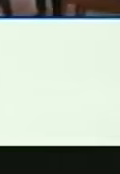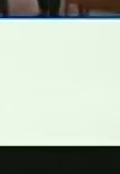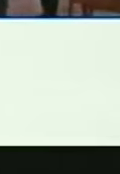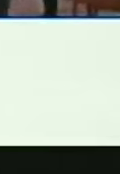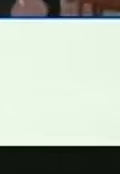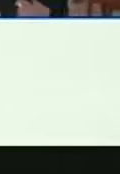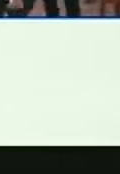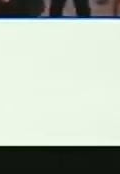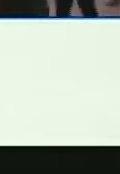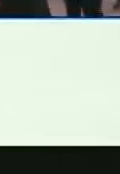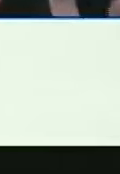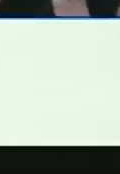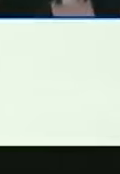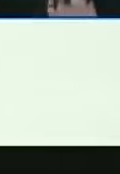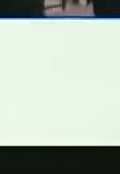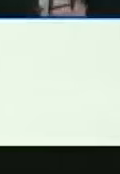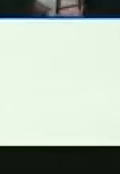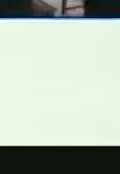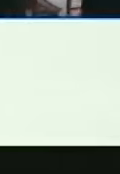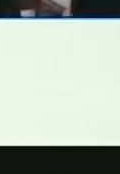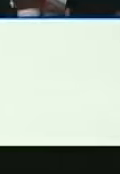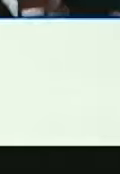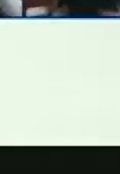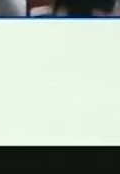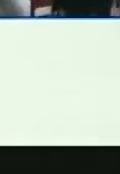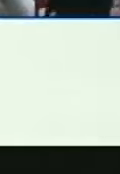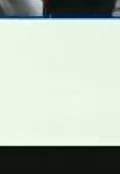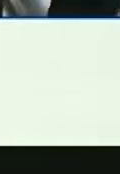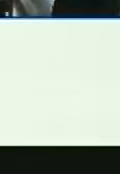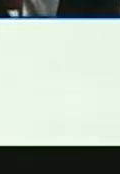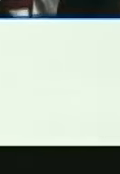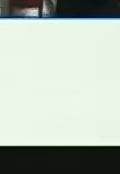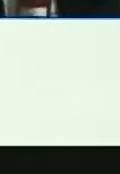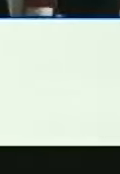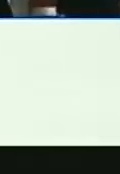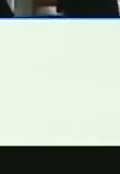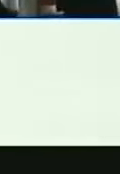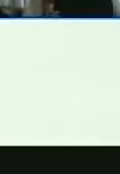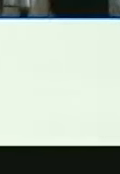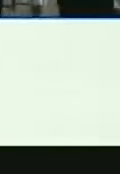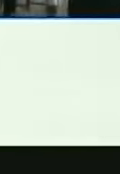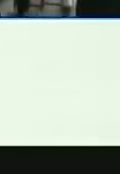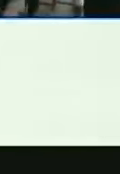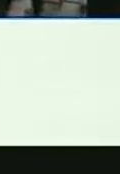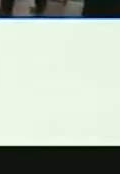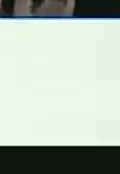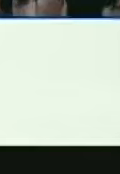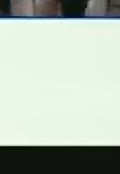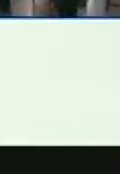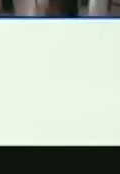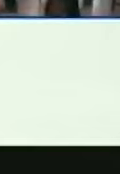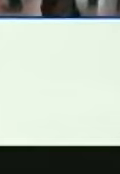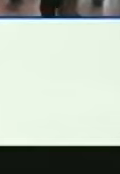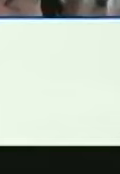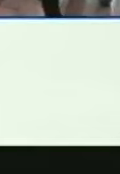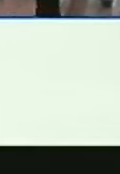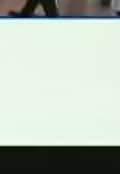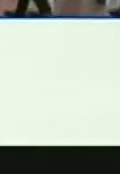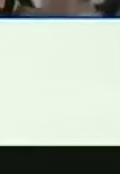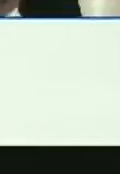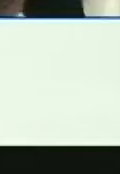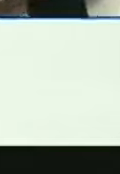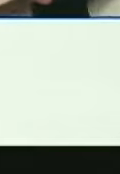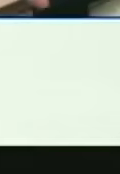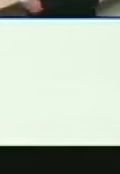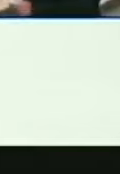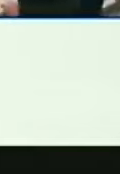promesa y la cumplí con usted Promesa de corazón de alma y de fe que dice